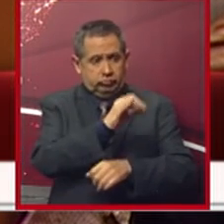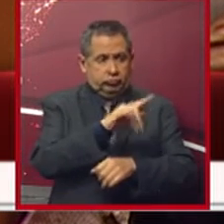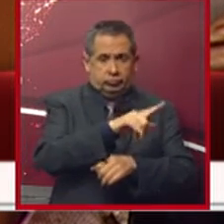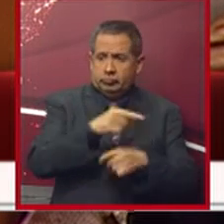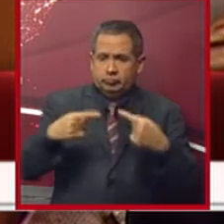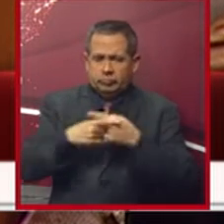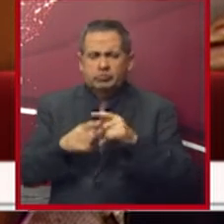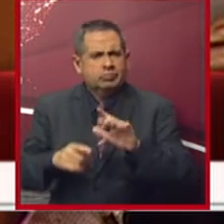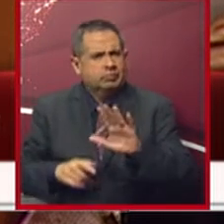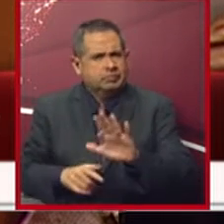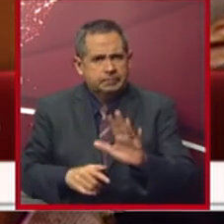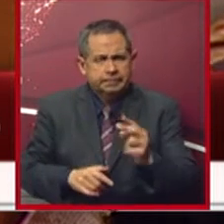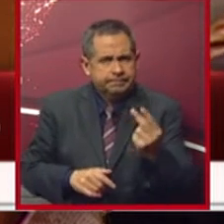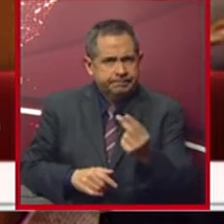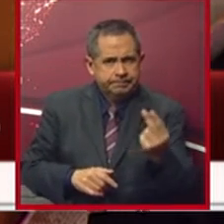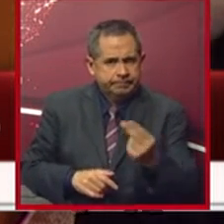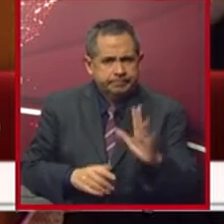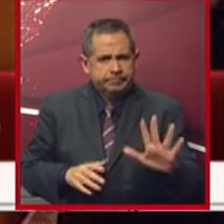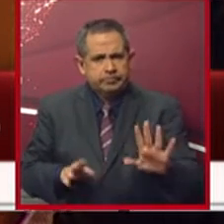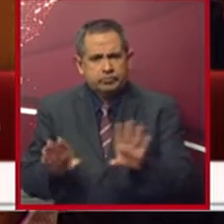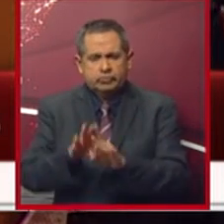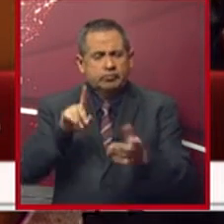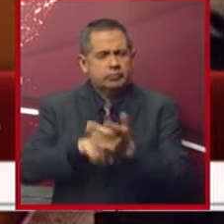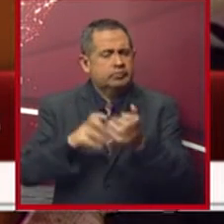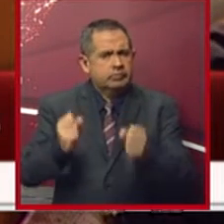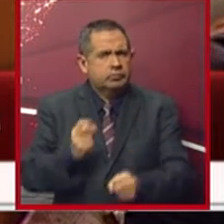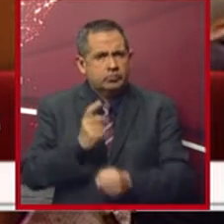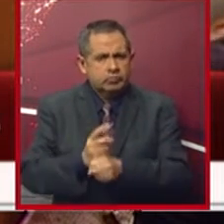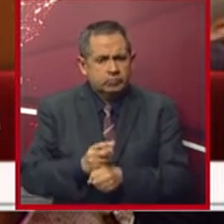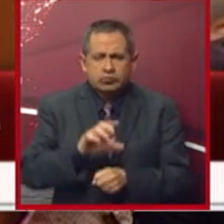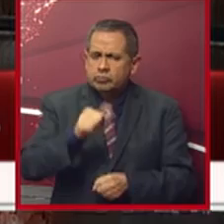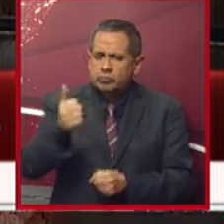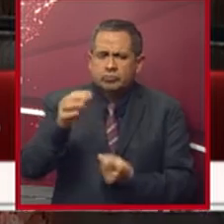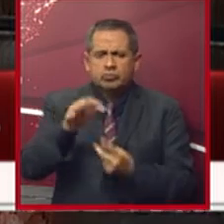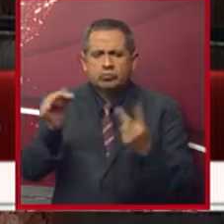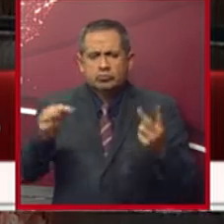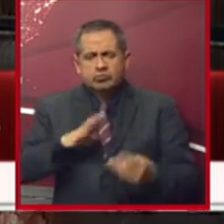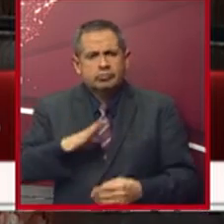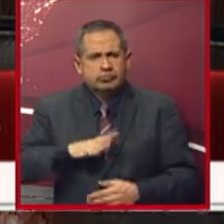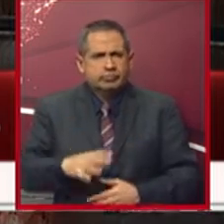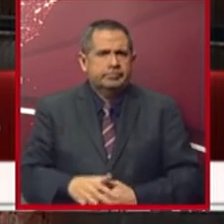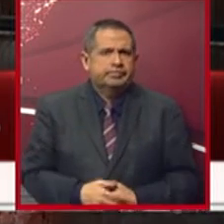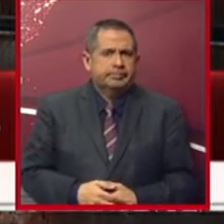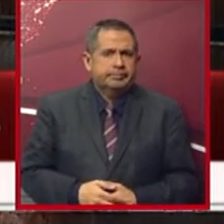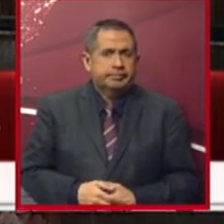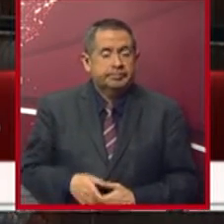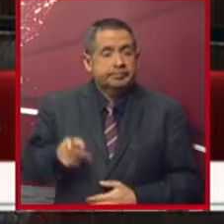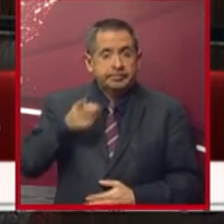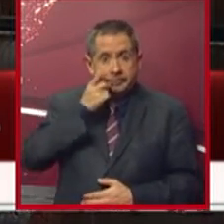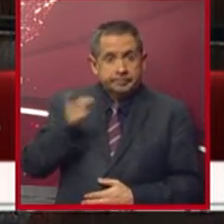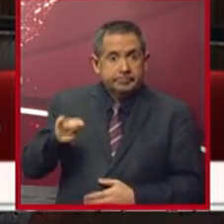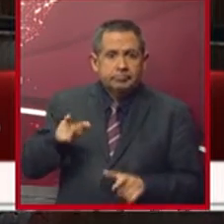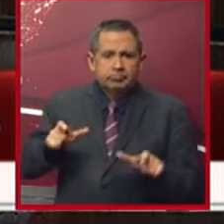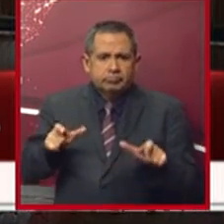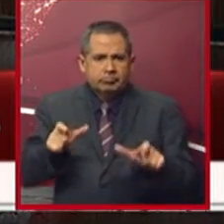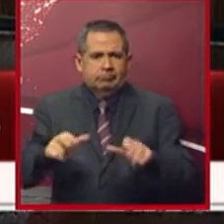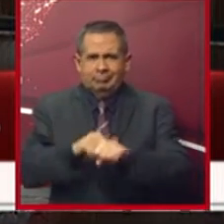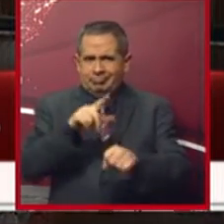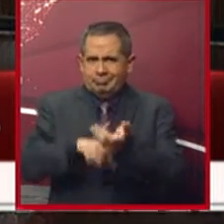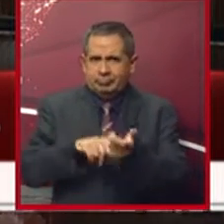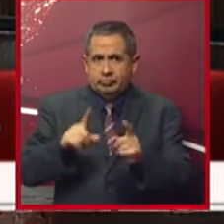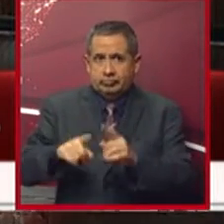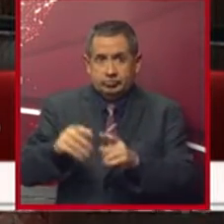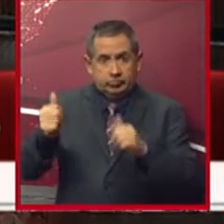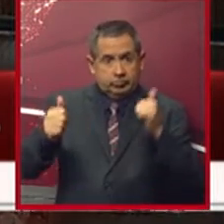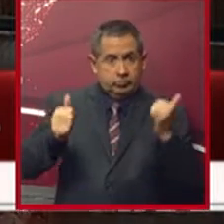militares, ni alterar radicalmente las bases del Sistema Nacional de Seguridad Pública. Cuestionó que la Guardia Nacional deba estar bajo